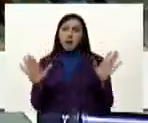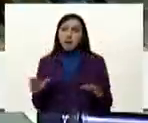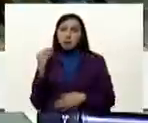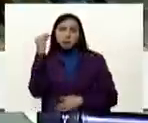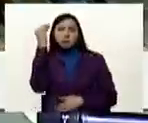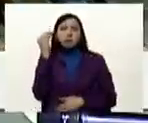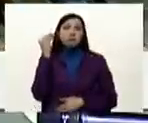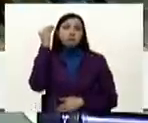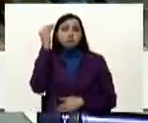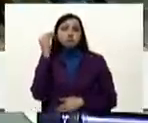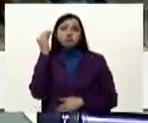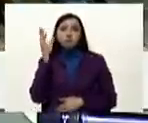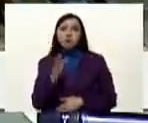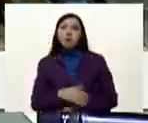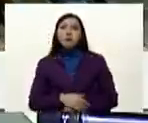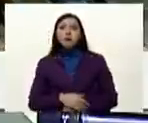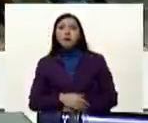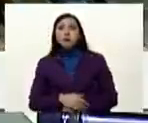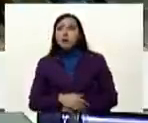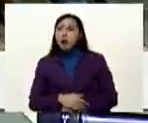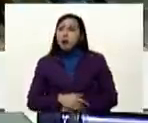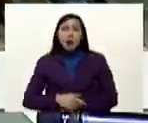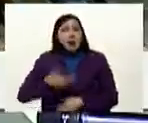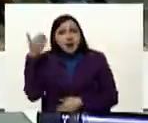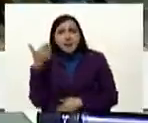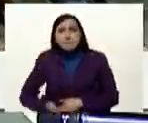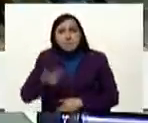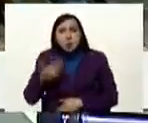perfecta? Son esenciales,